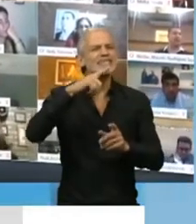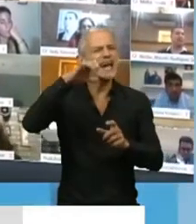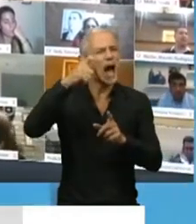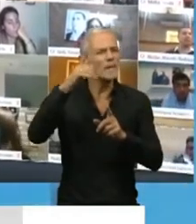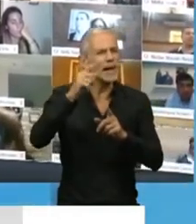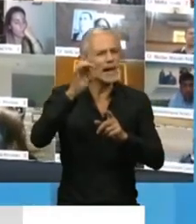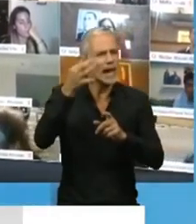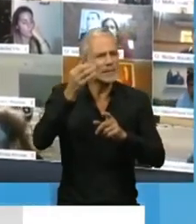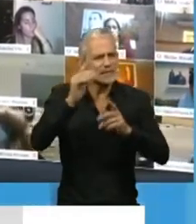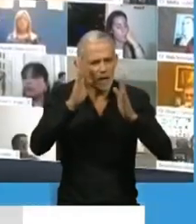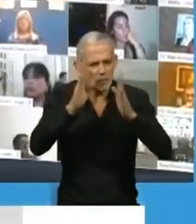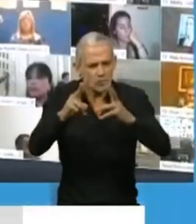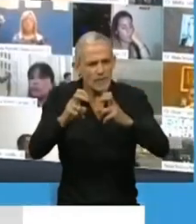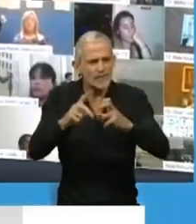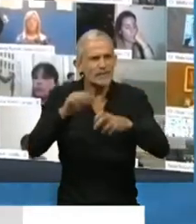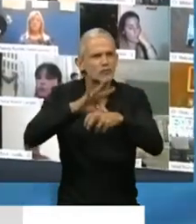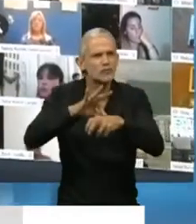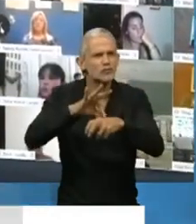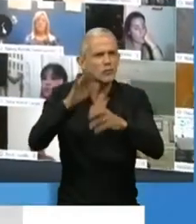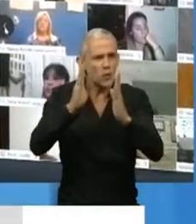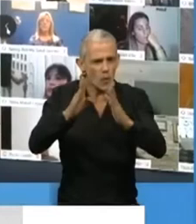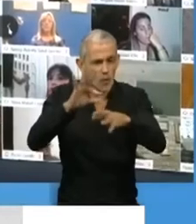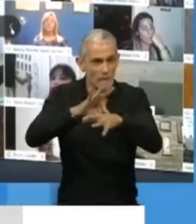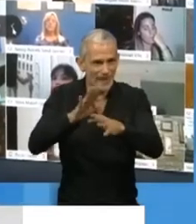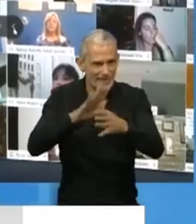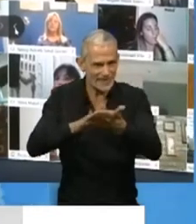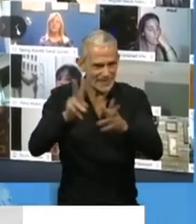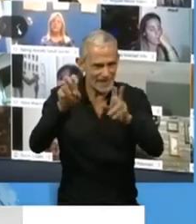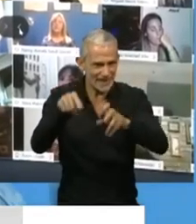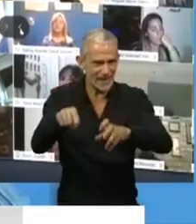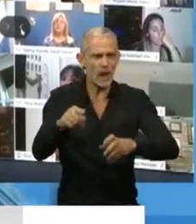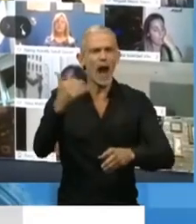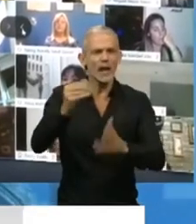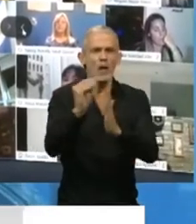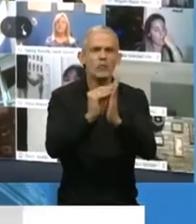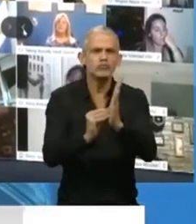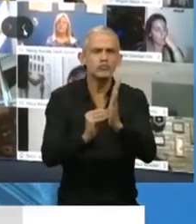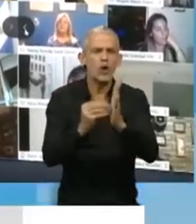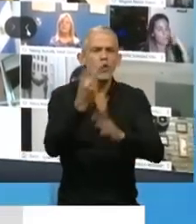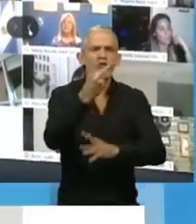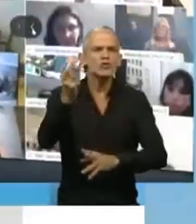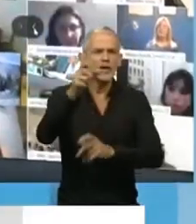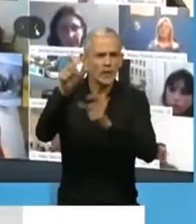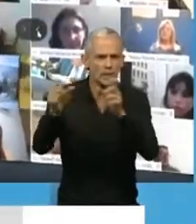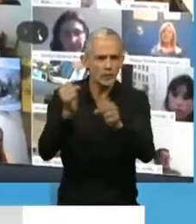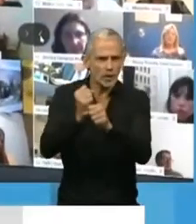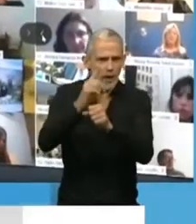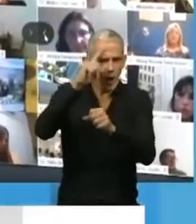en la cuestión de medicina, aparecen registrados en ese momento más de 200 trabajadores de la